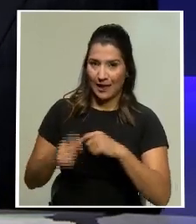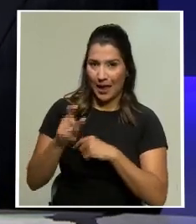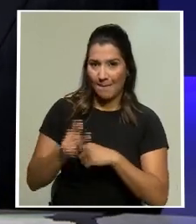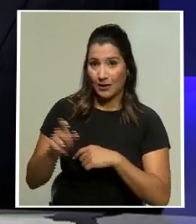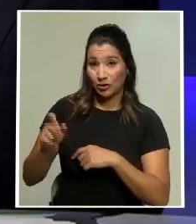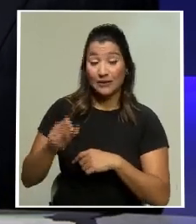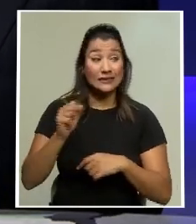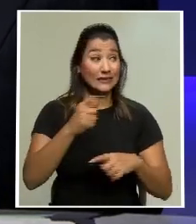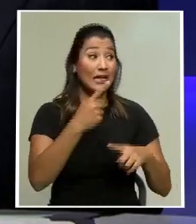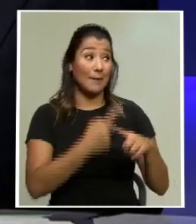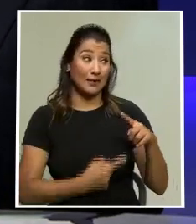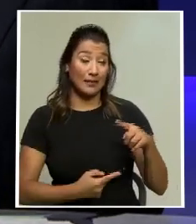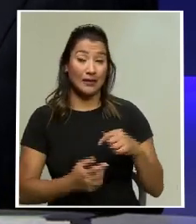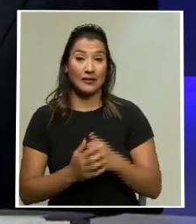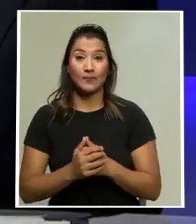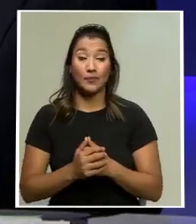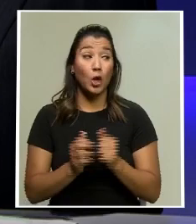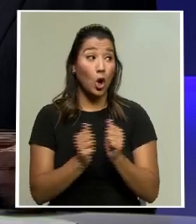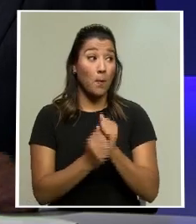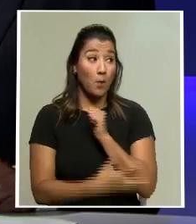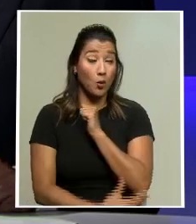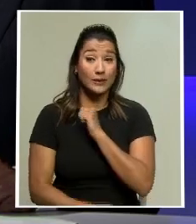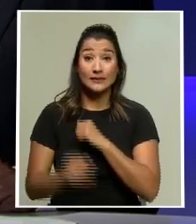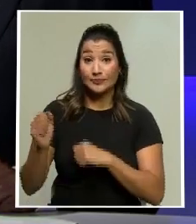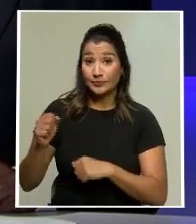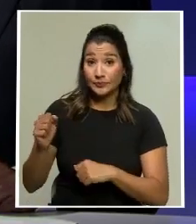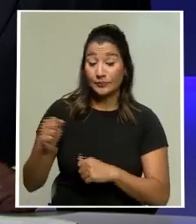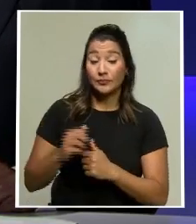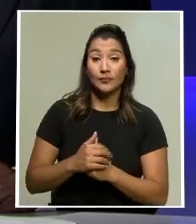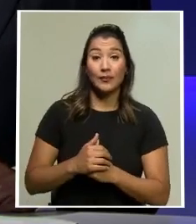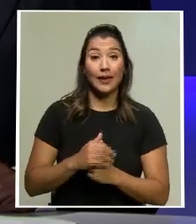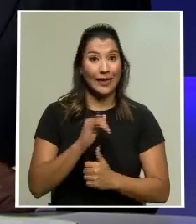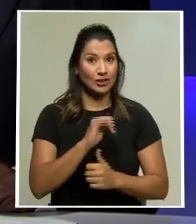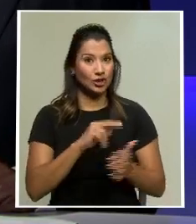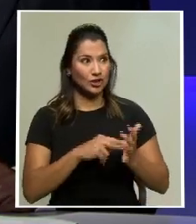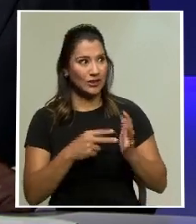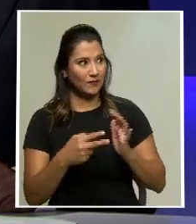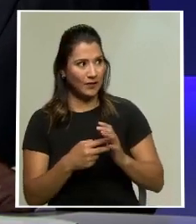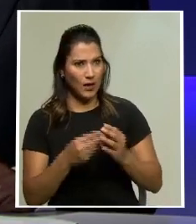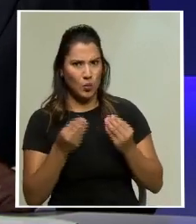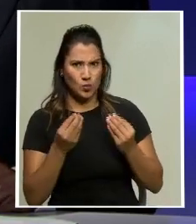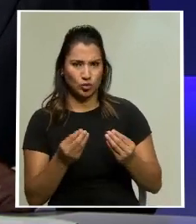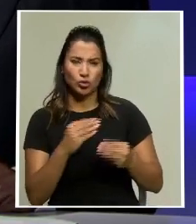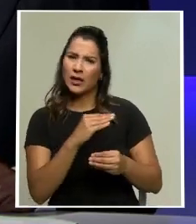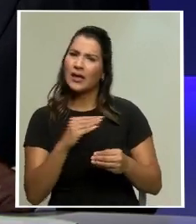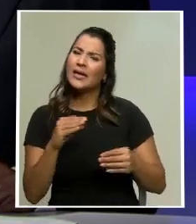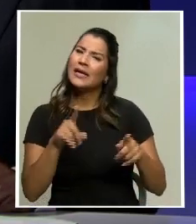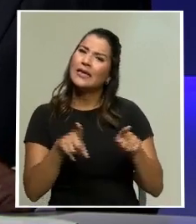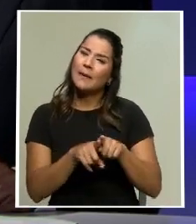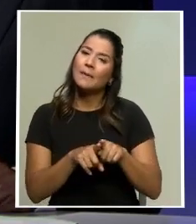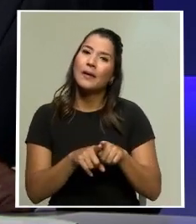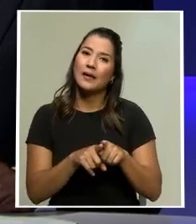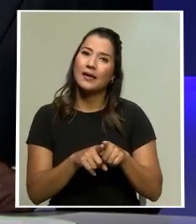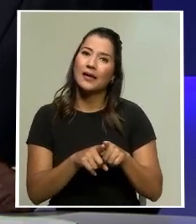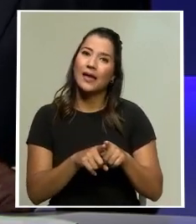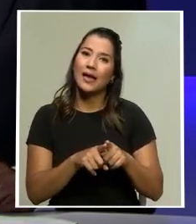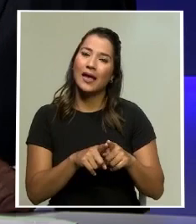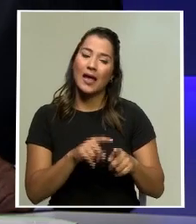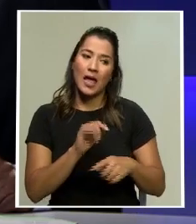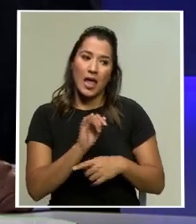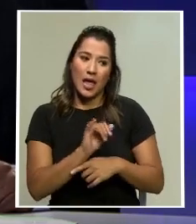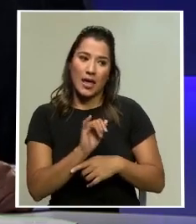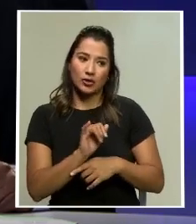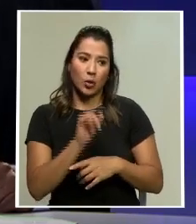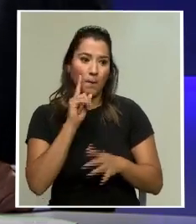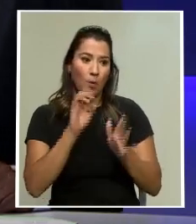mitad de la población en pobreza. En pobreza. Sí, es un dato muy fuerte y lamentablemente es una tendencia que en el